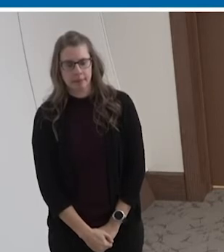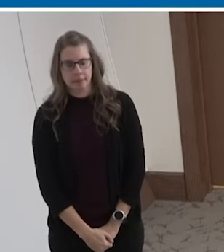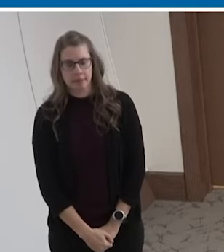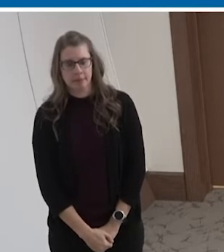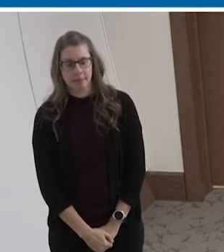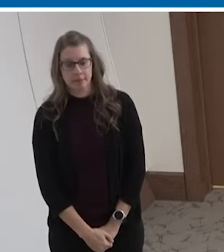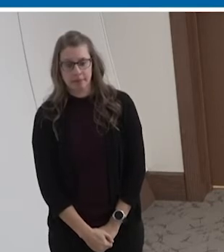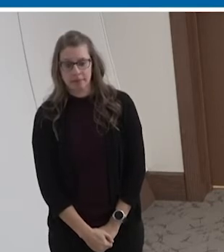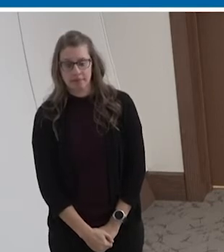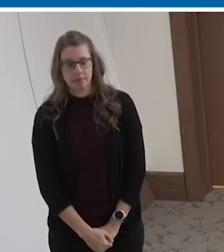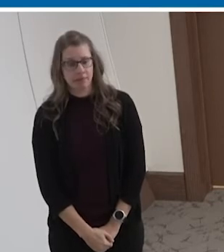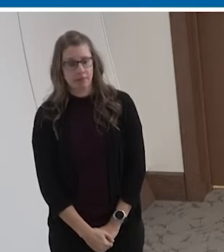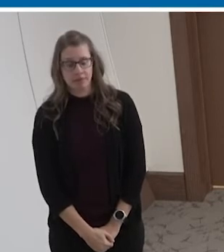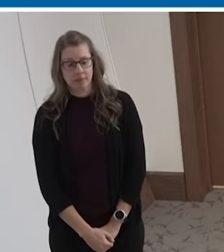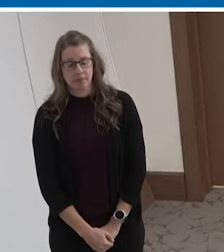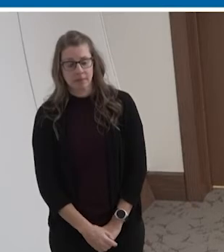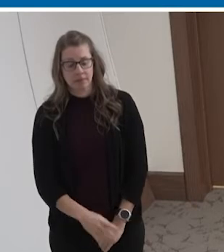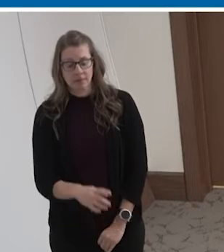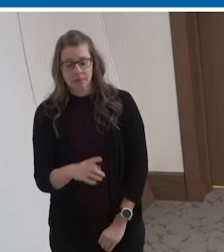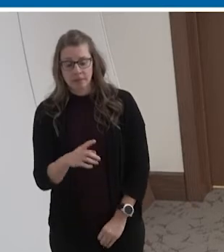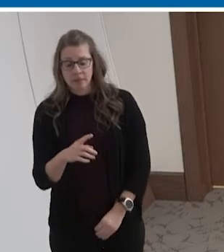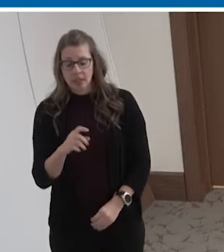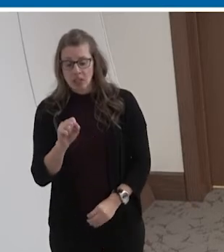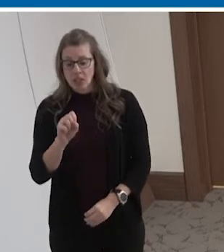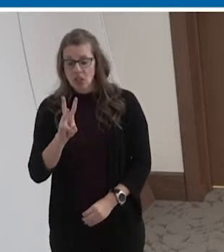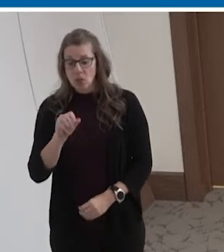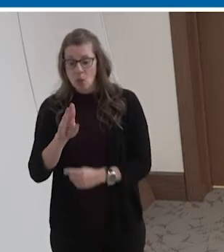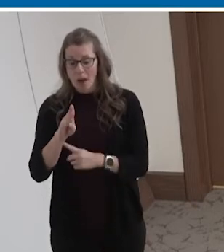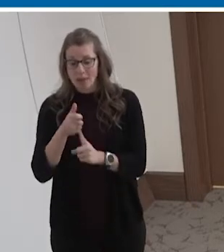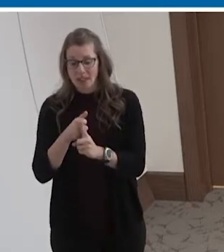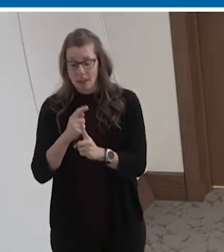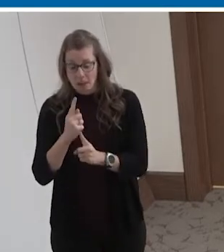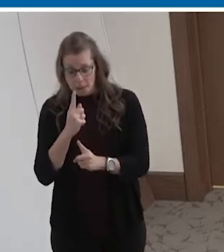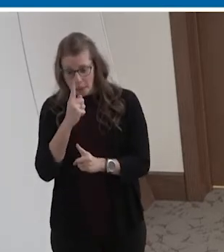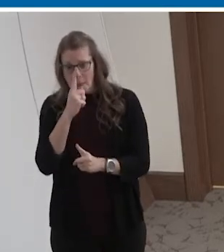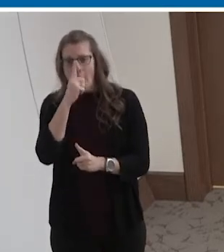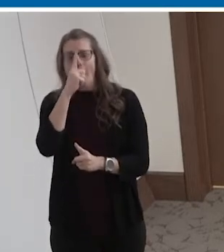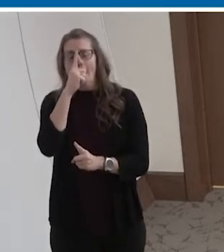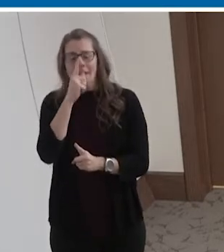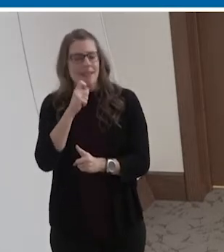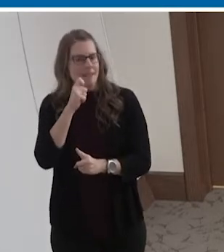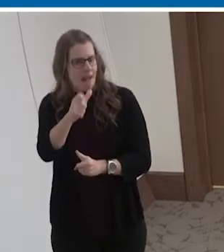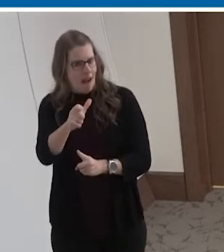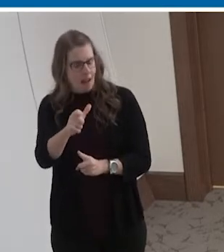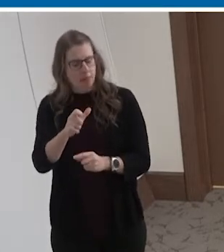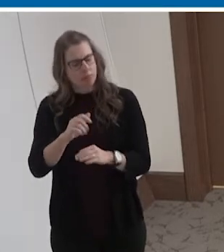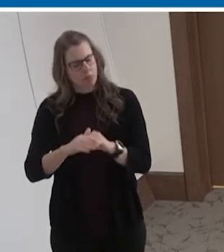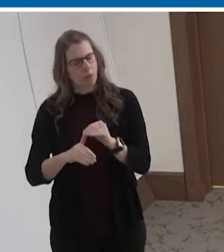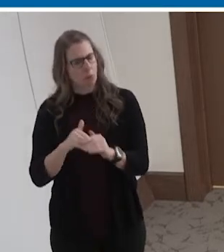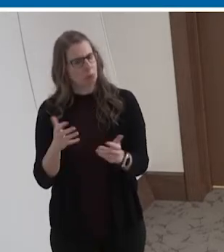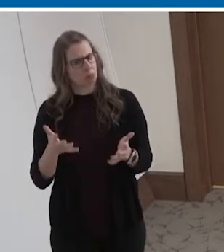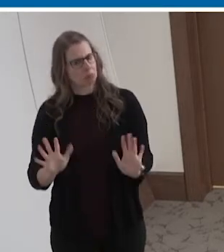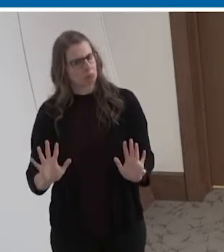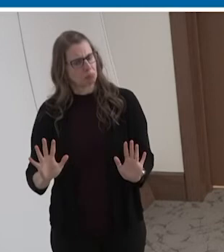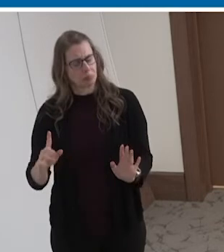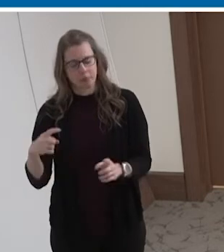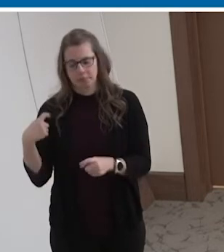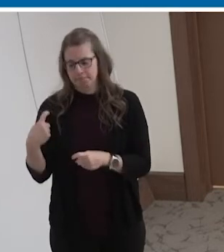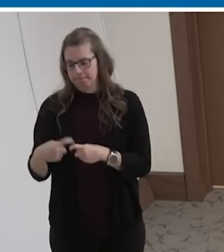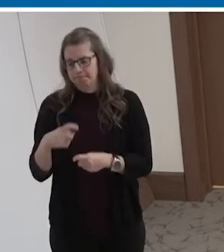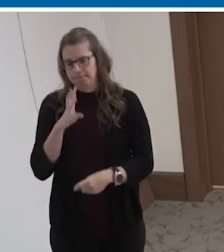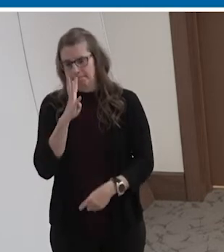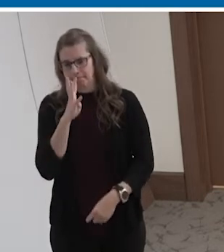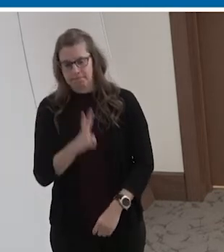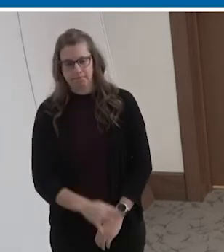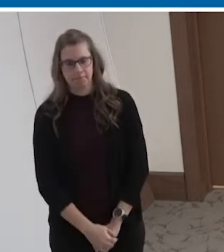todo. It does not go back deep into the nose, and it should not cause any discomfort. Y no se tiene que introducir hasta el fondo de